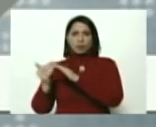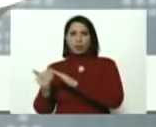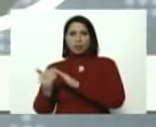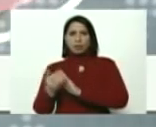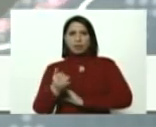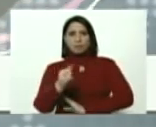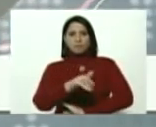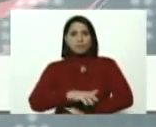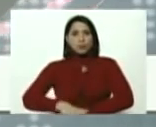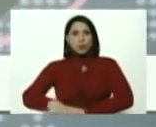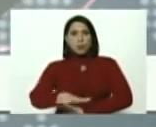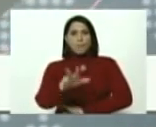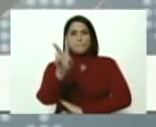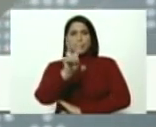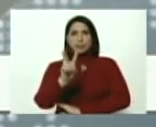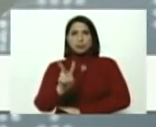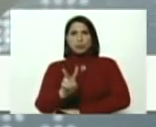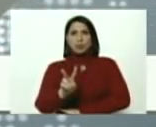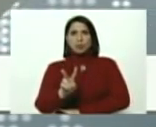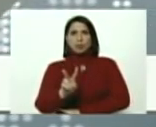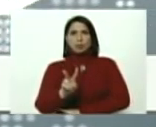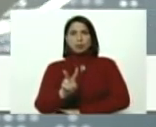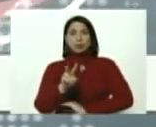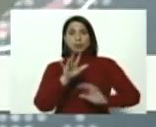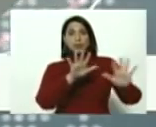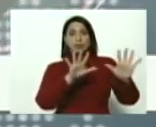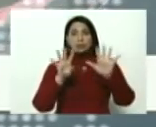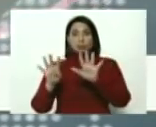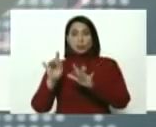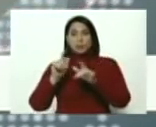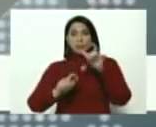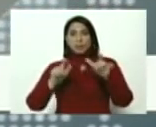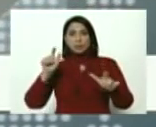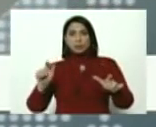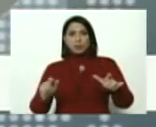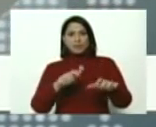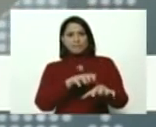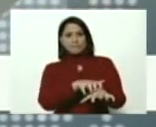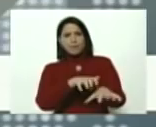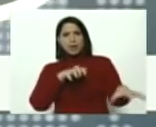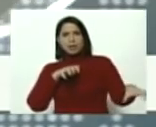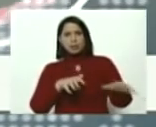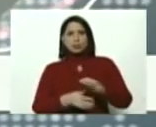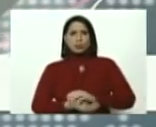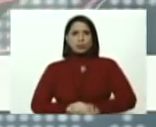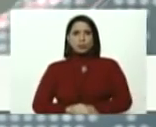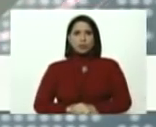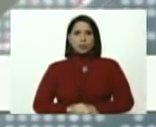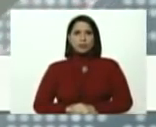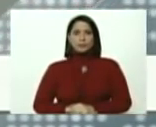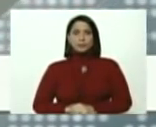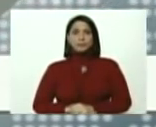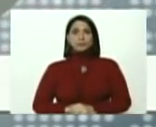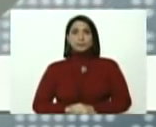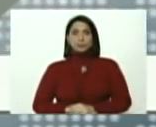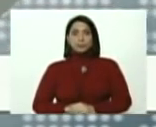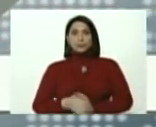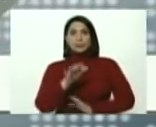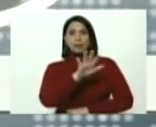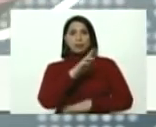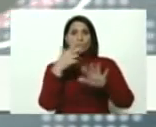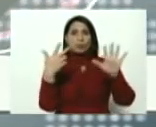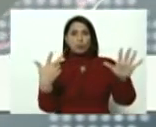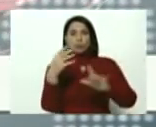el territorio nacional. Tenemos 19 personas, la mayoría de ellos, el 58%,